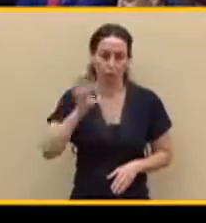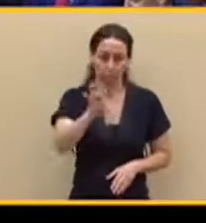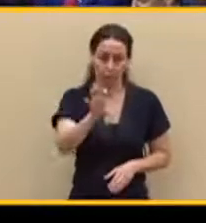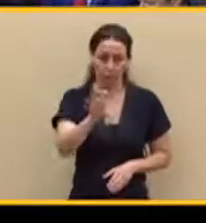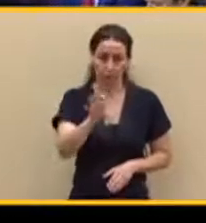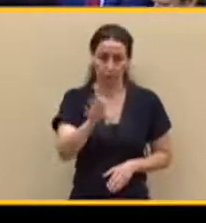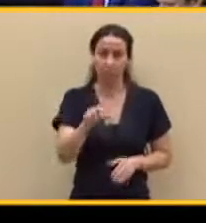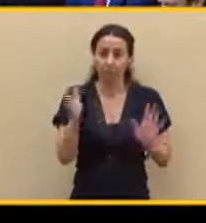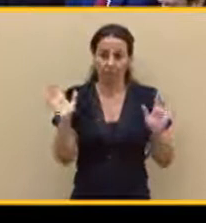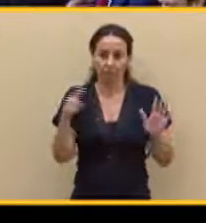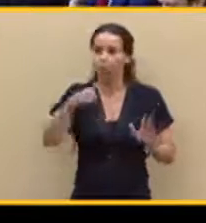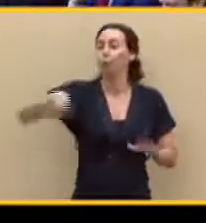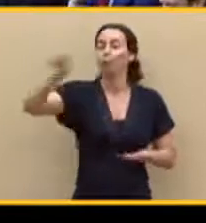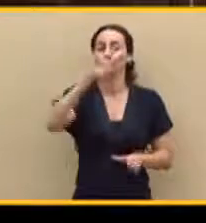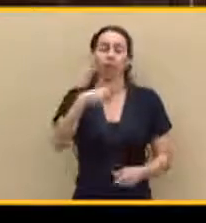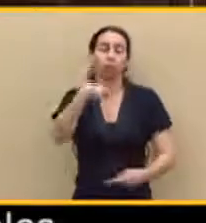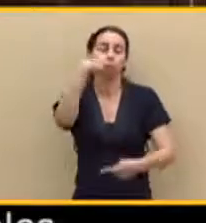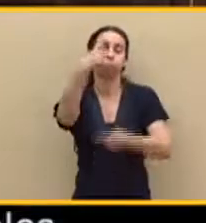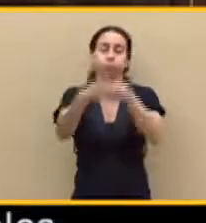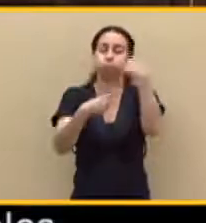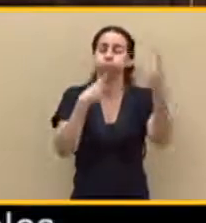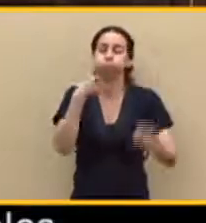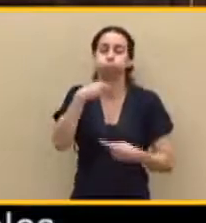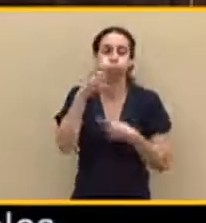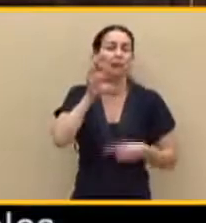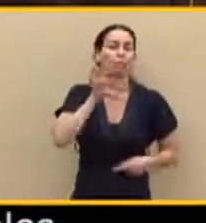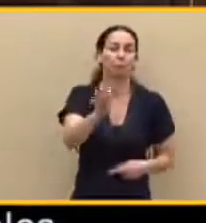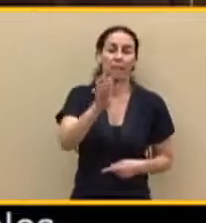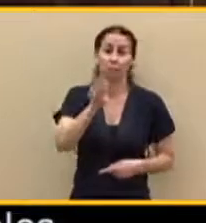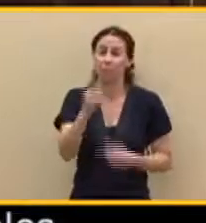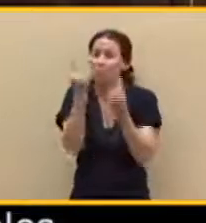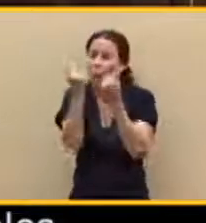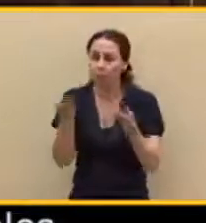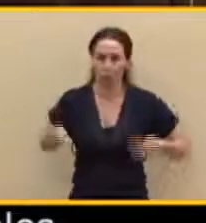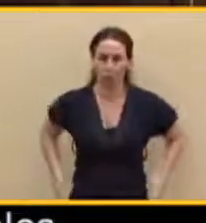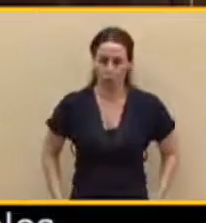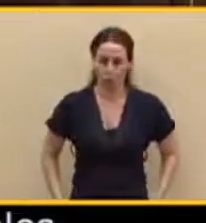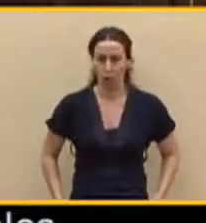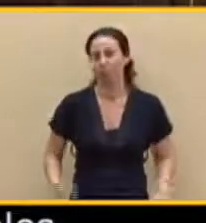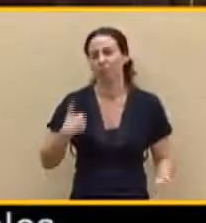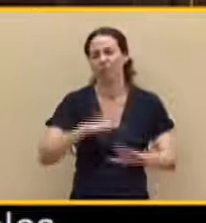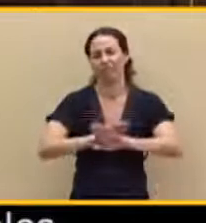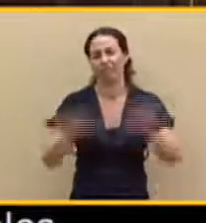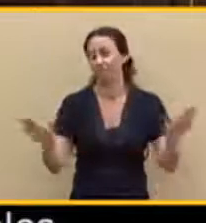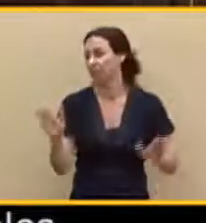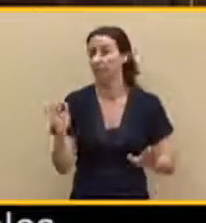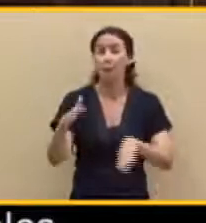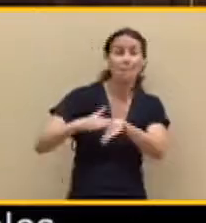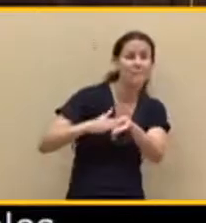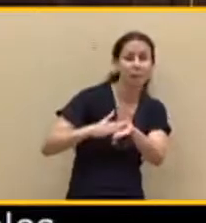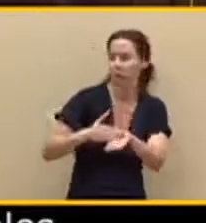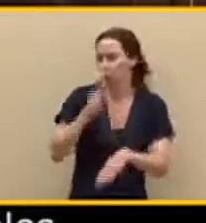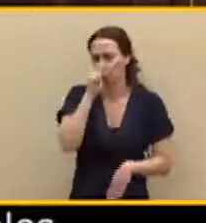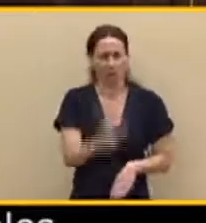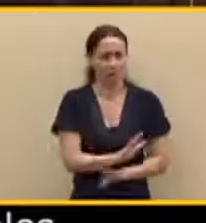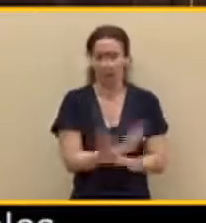ustedes la boca con la palabra España mientras están metiendo su dinero en los bolsillos. Así que ya no basta con que nos pidan perdón. Ahora les exigimos, sobre